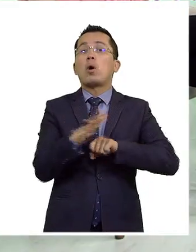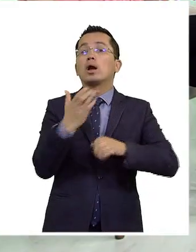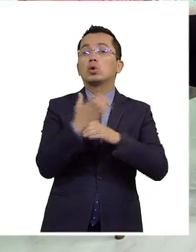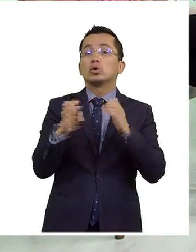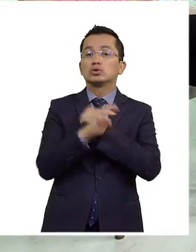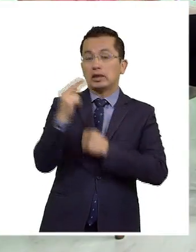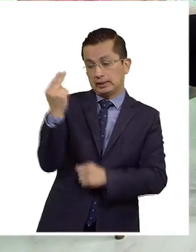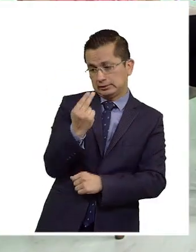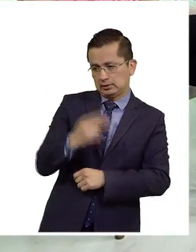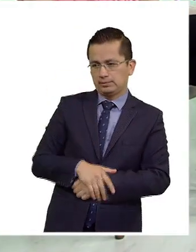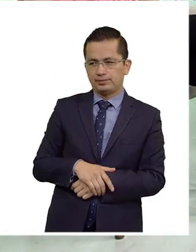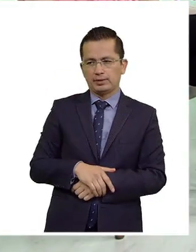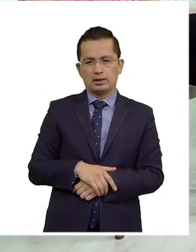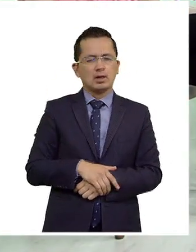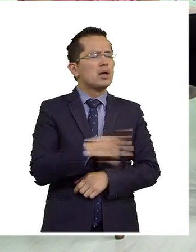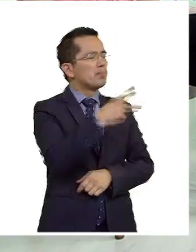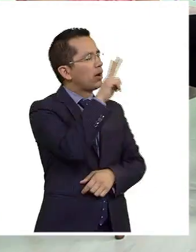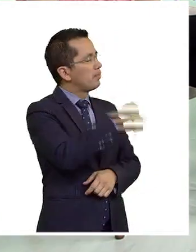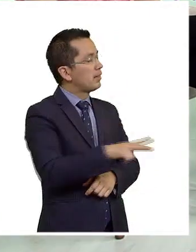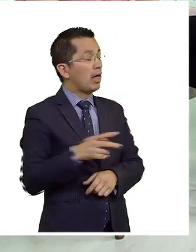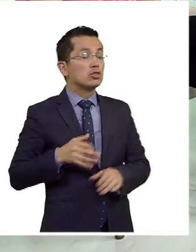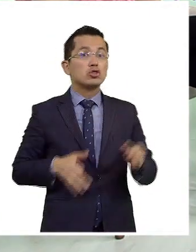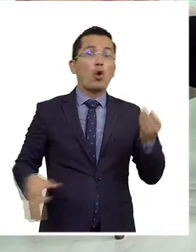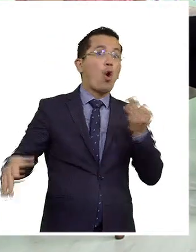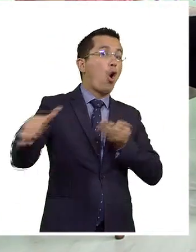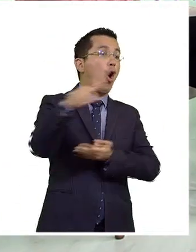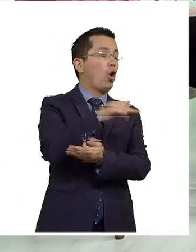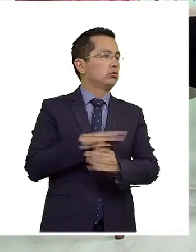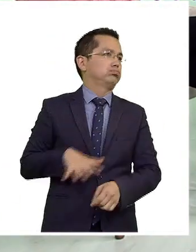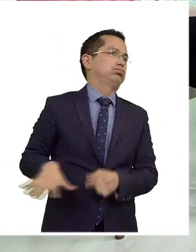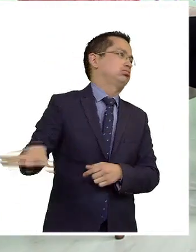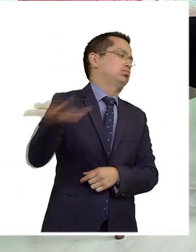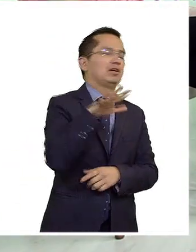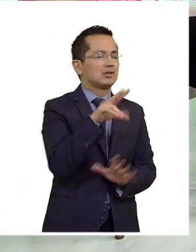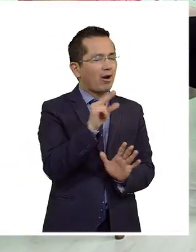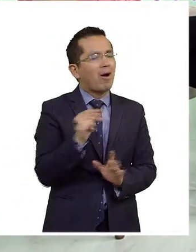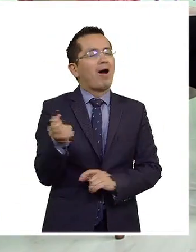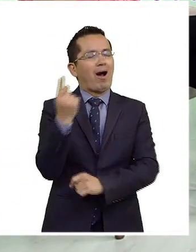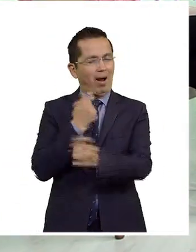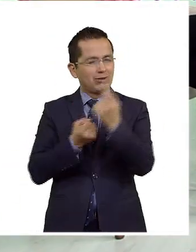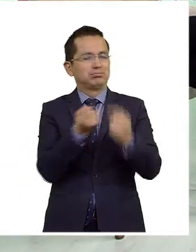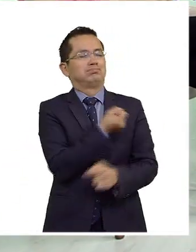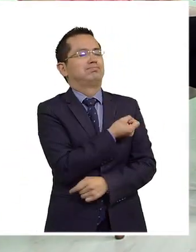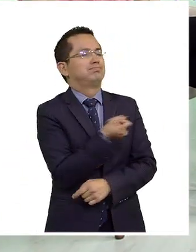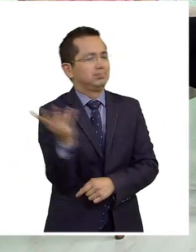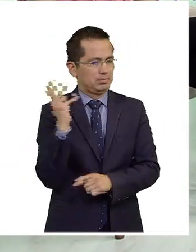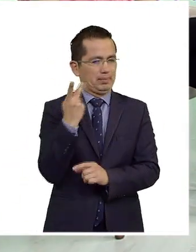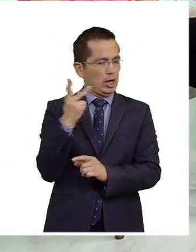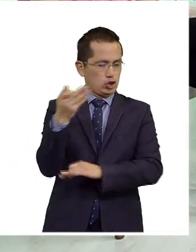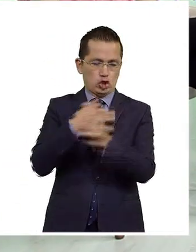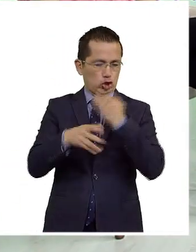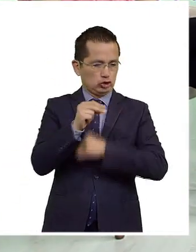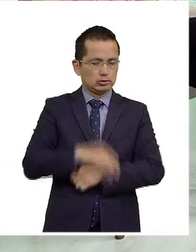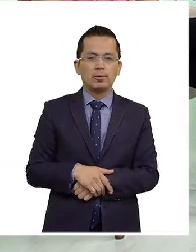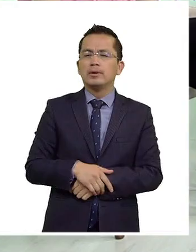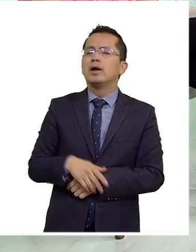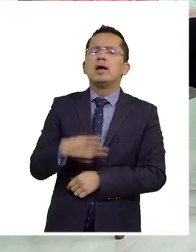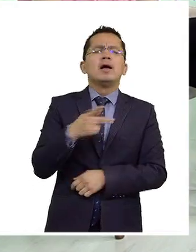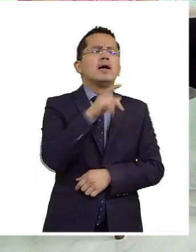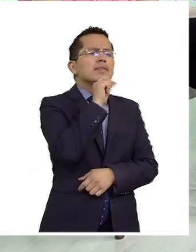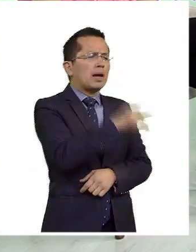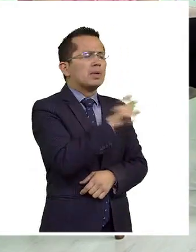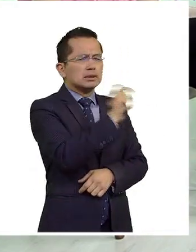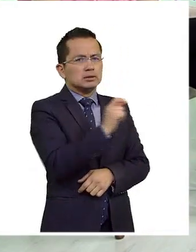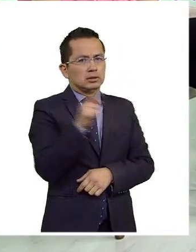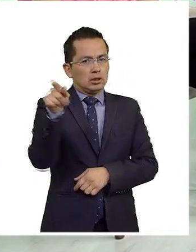No, yo no, soy no, feminista, no, entonces no, algo maravilloso. porque además, hay algún- los argumentos de estos grupos No, yo lo decía feministas, así, sí.